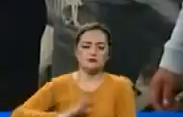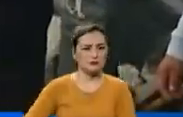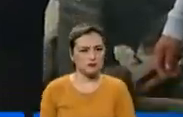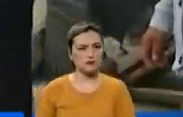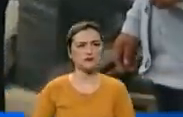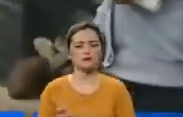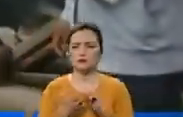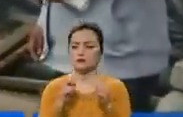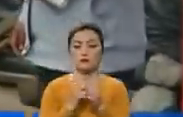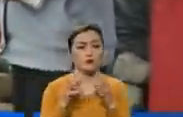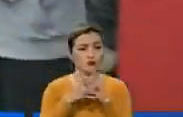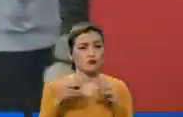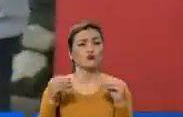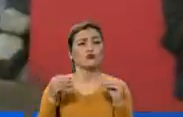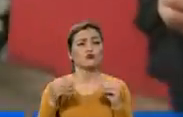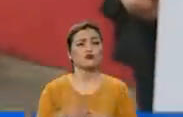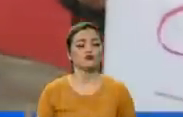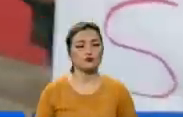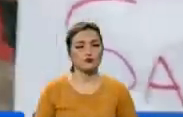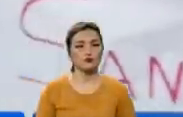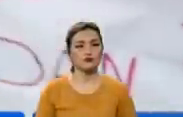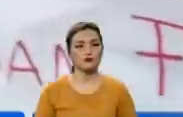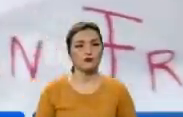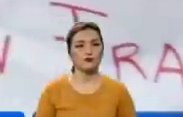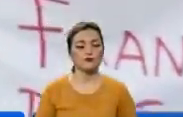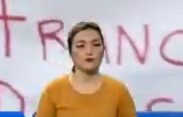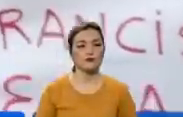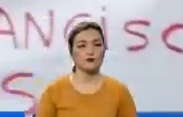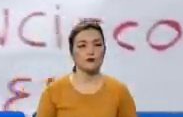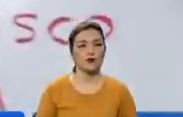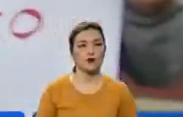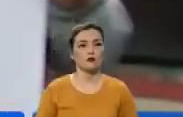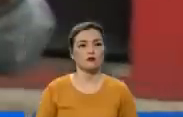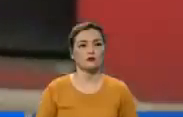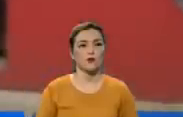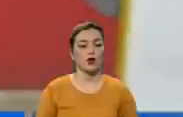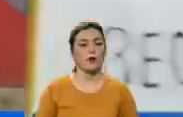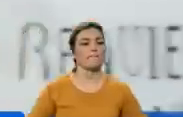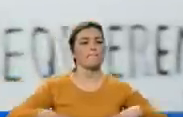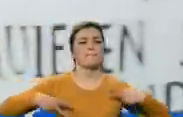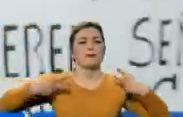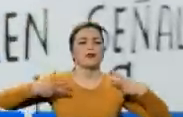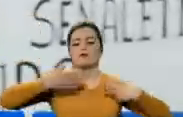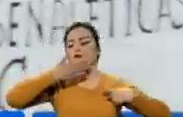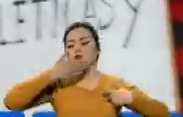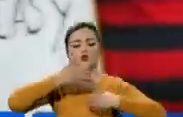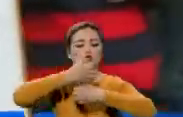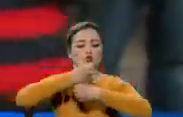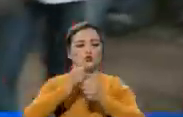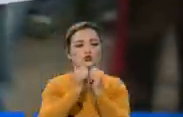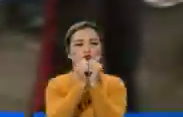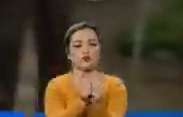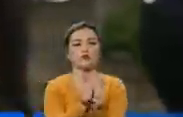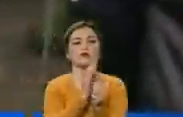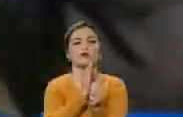el asunto para que den una nueva generación y un nuevo sistema de vida a este barrio unido que ha permanecido